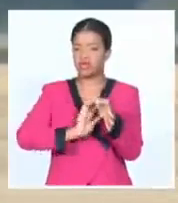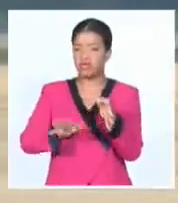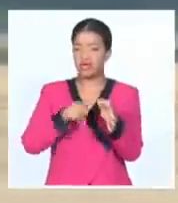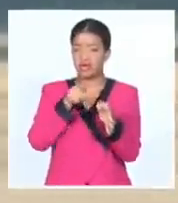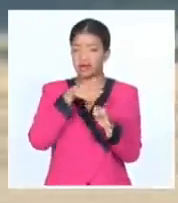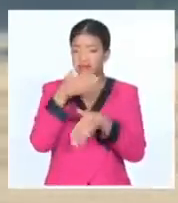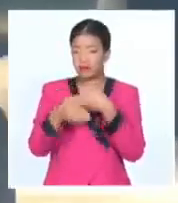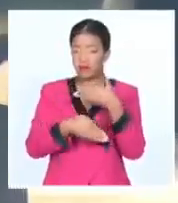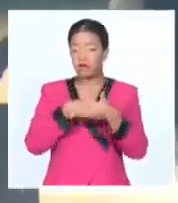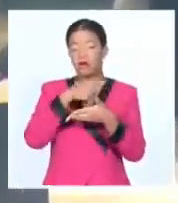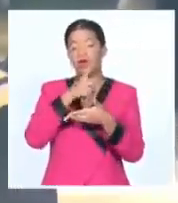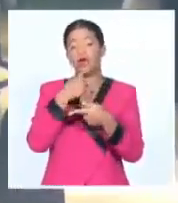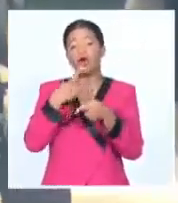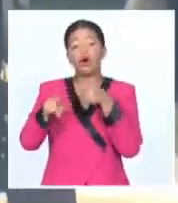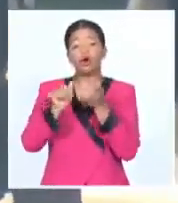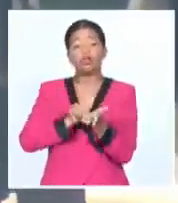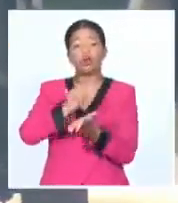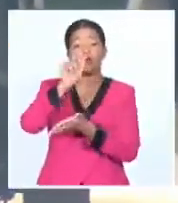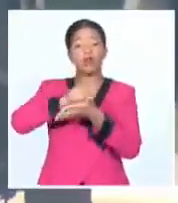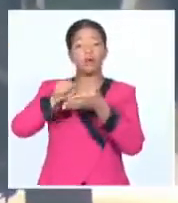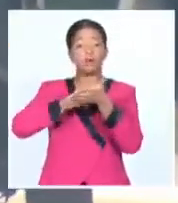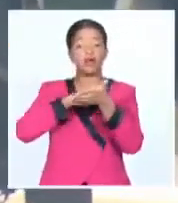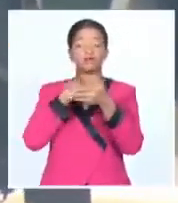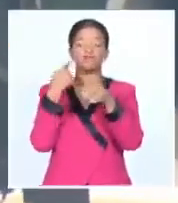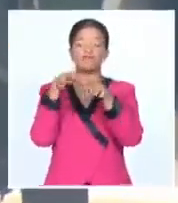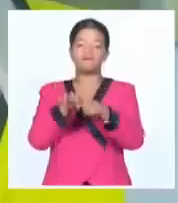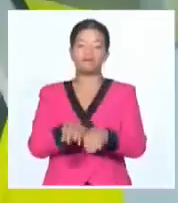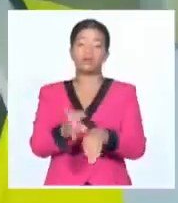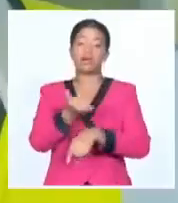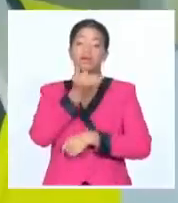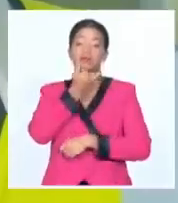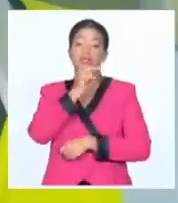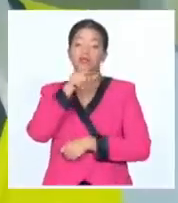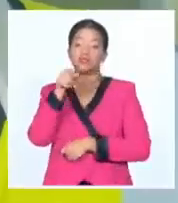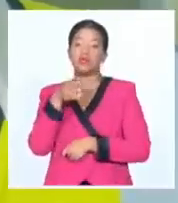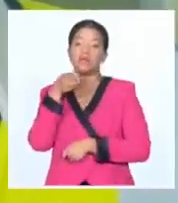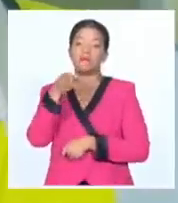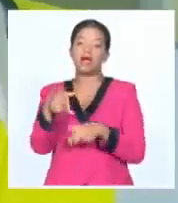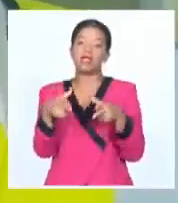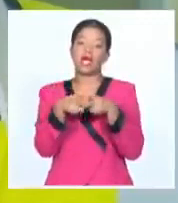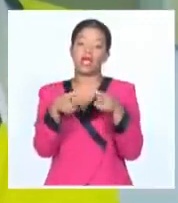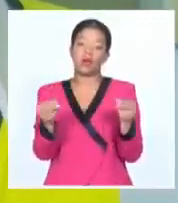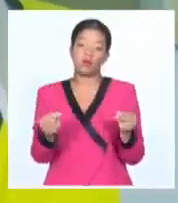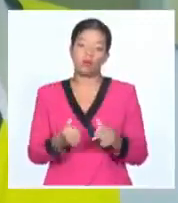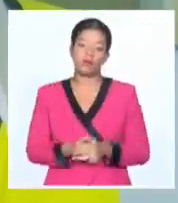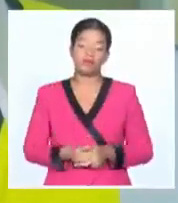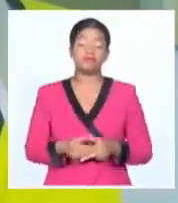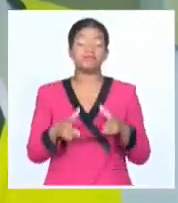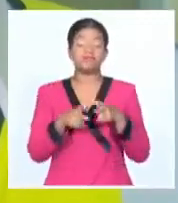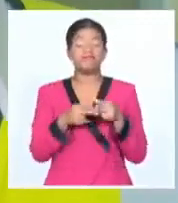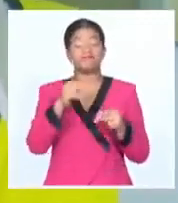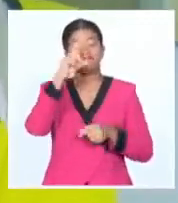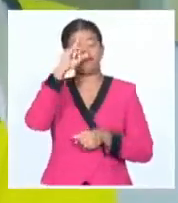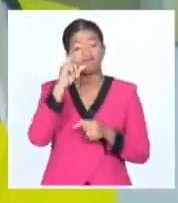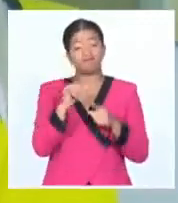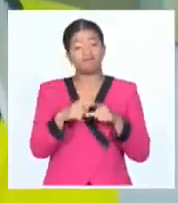cancelación de otros vuelos programados que afectó a pasajeros con destino a Nicaragua. En el caso de Nicaragua fue así porque hasta último minuto la